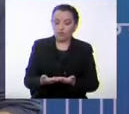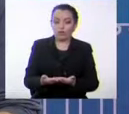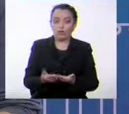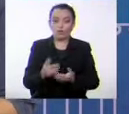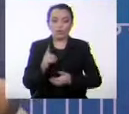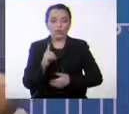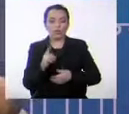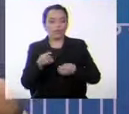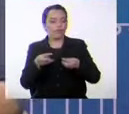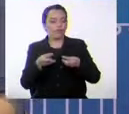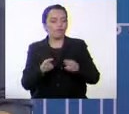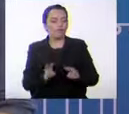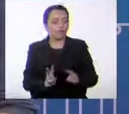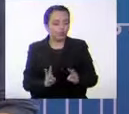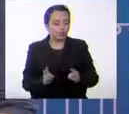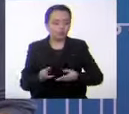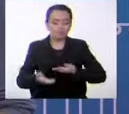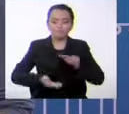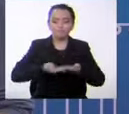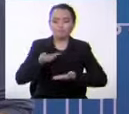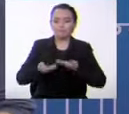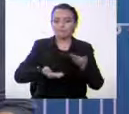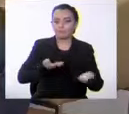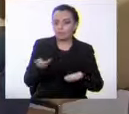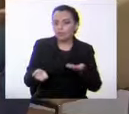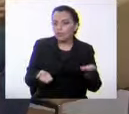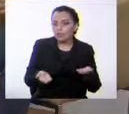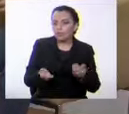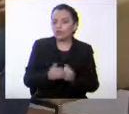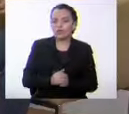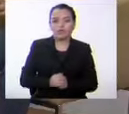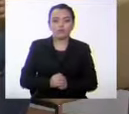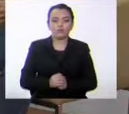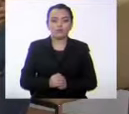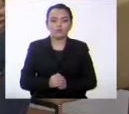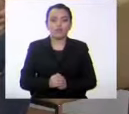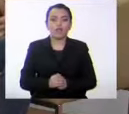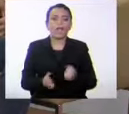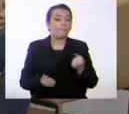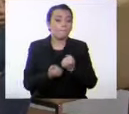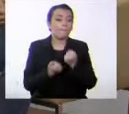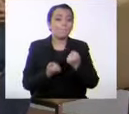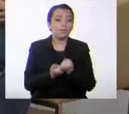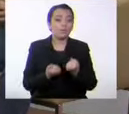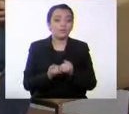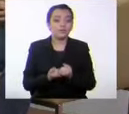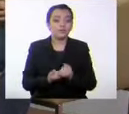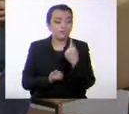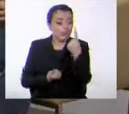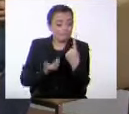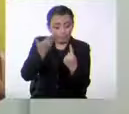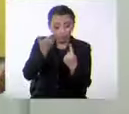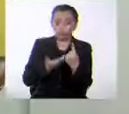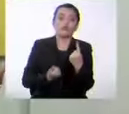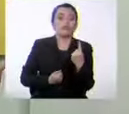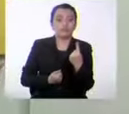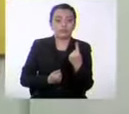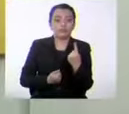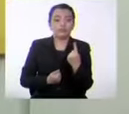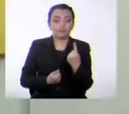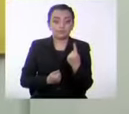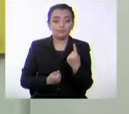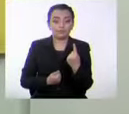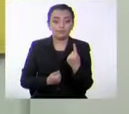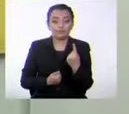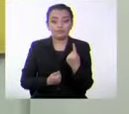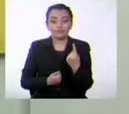o de servicio, valga la redundancia, y que está en pro del ciudadano. Por supuesto, vamos un poco siempre a la historia y vamos